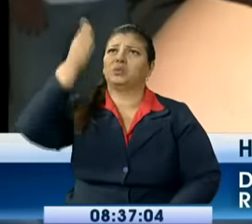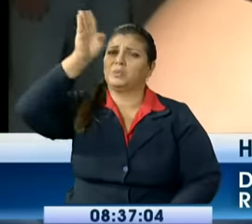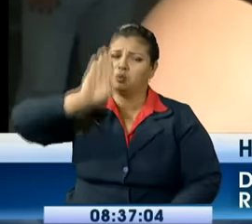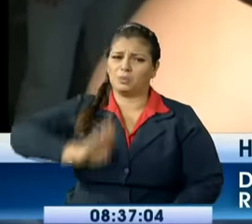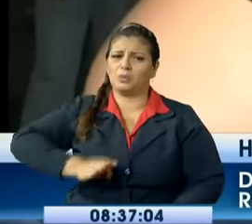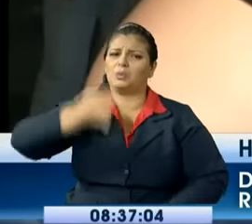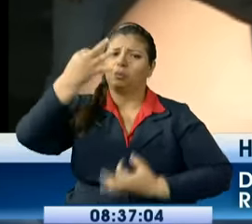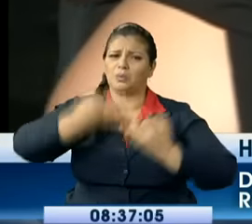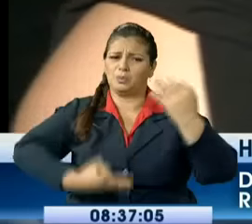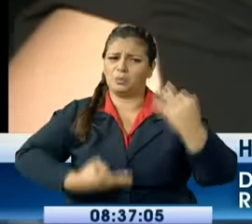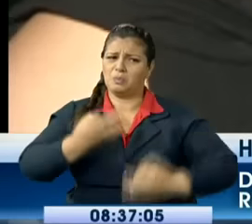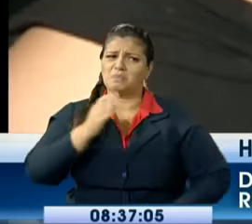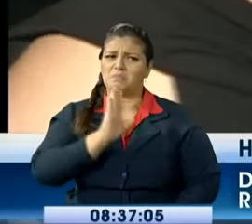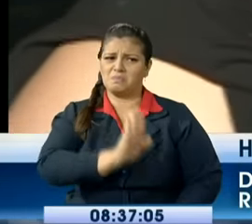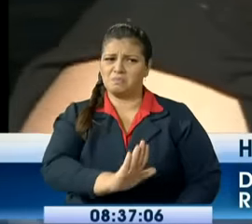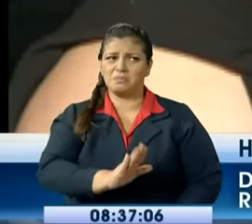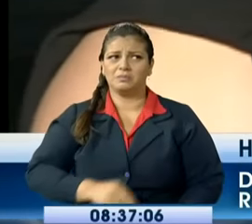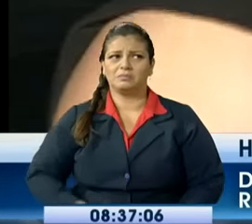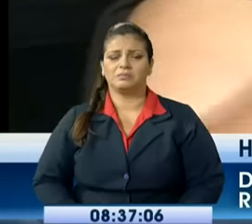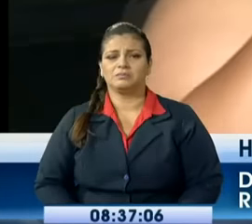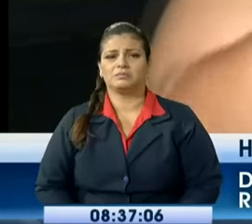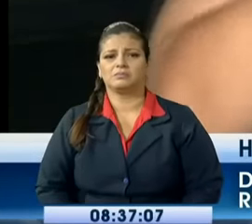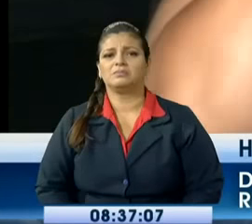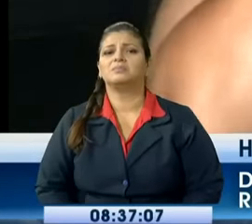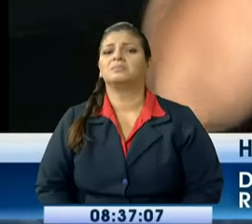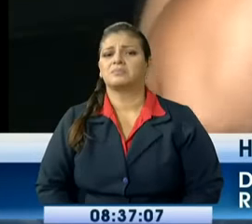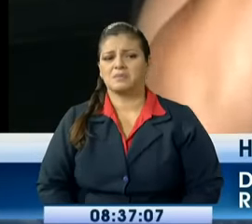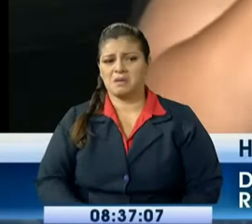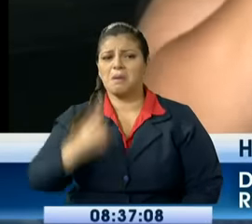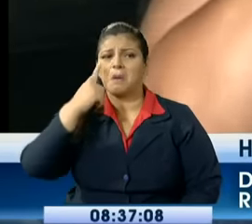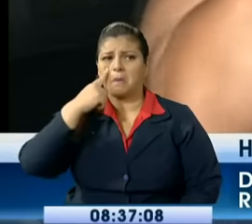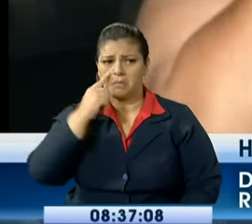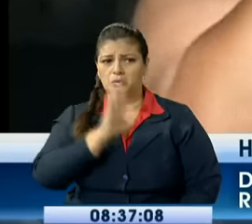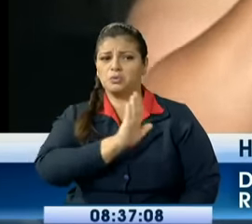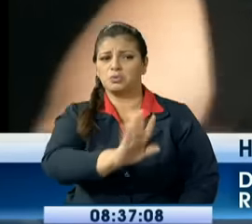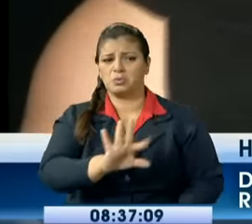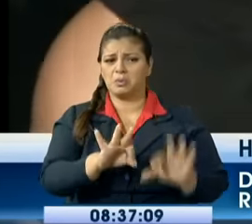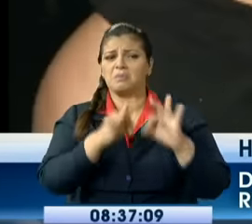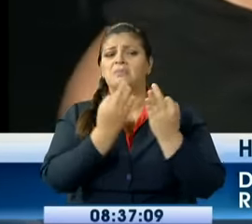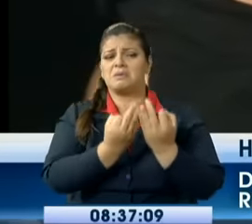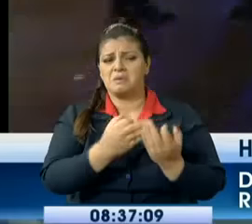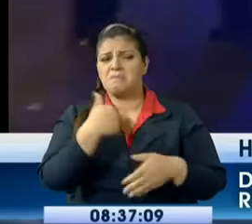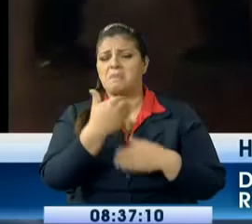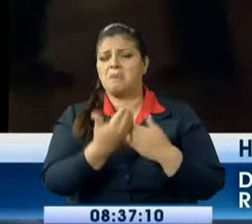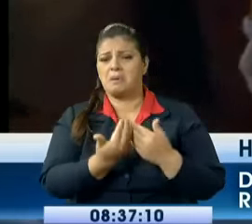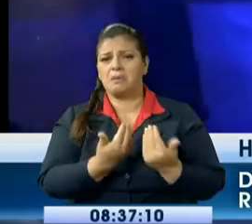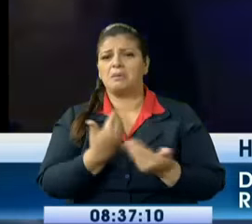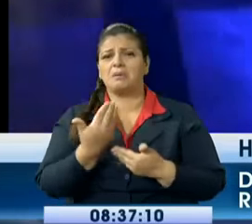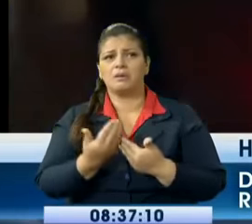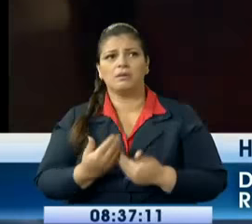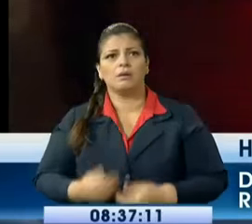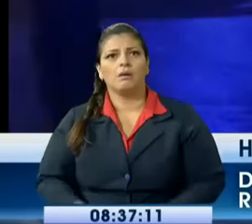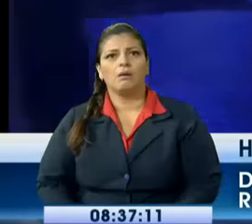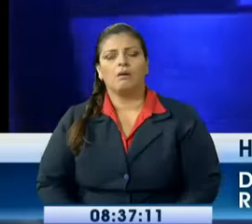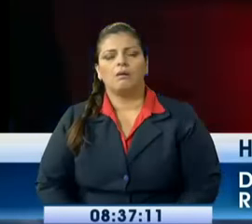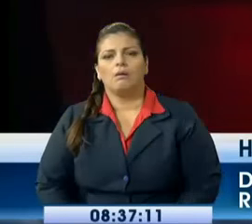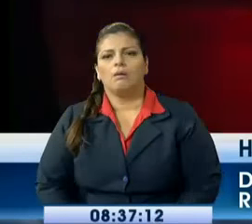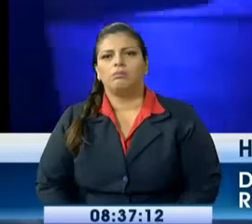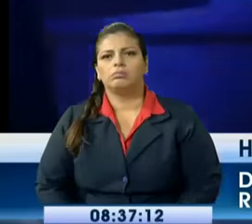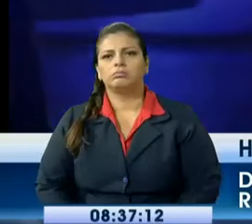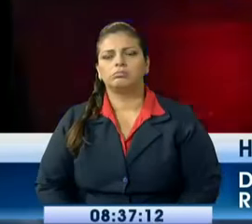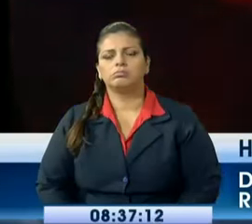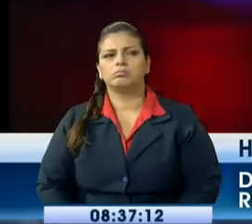Se van a acordar toda su... vida, y va a ver su familia, con su familia van a sufrir ellos también. La acompañante del fallecido